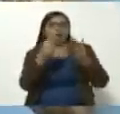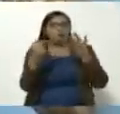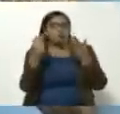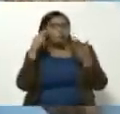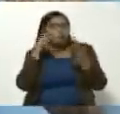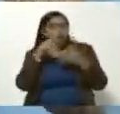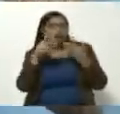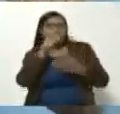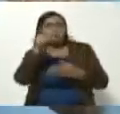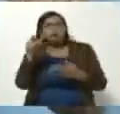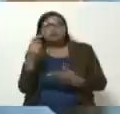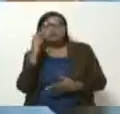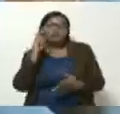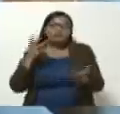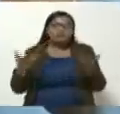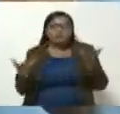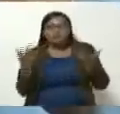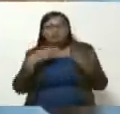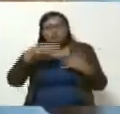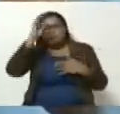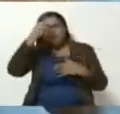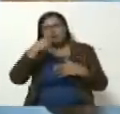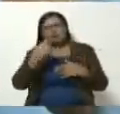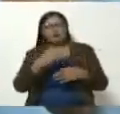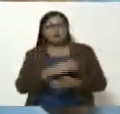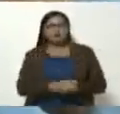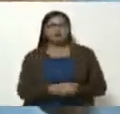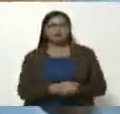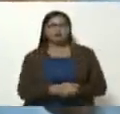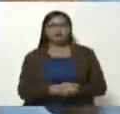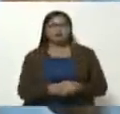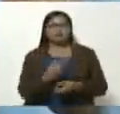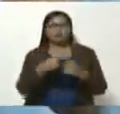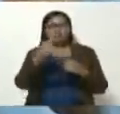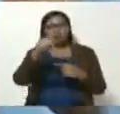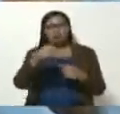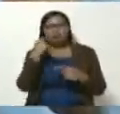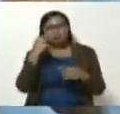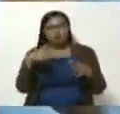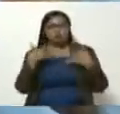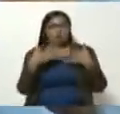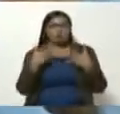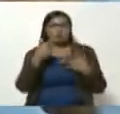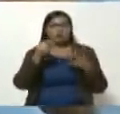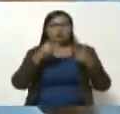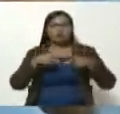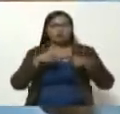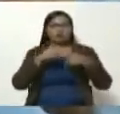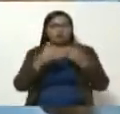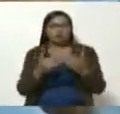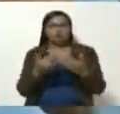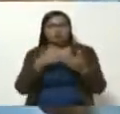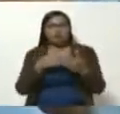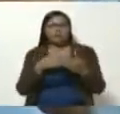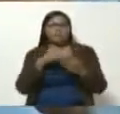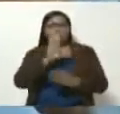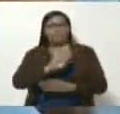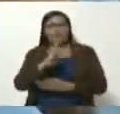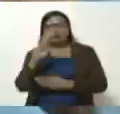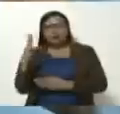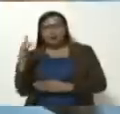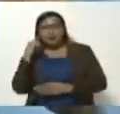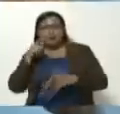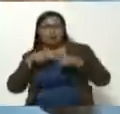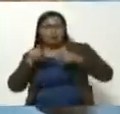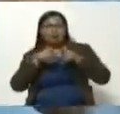expectativa, la gente estaba así como que no sabía qué decir, pero hoy realmente se desató la alegría aquí en el muelle de Pekiven en Barranquilla con la llegada de este